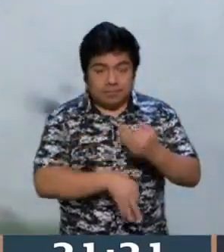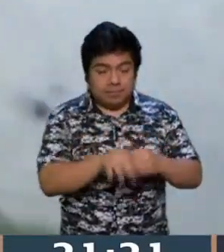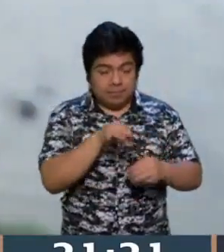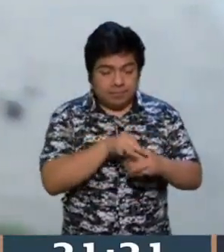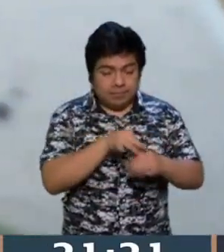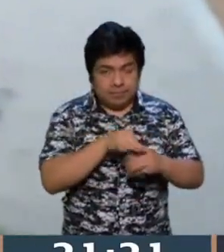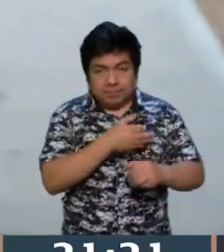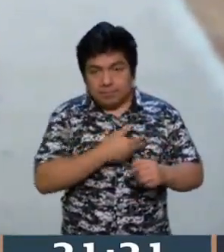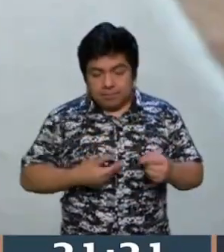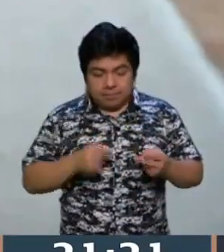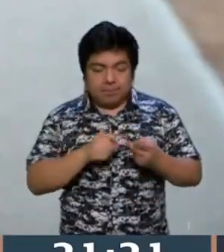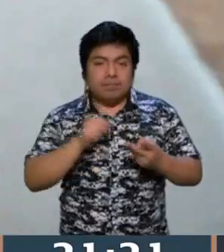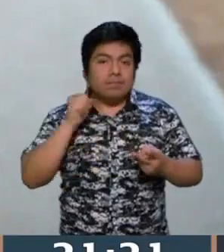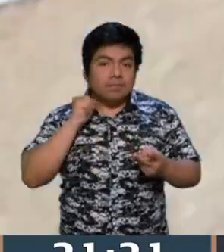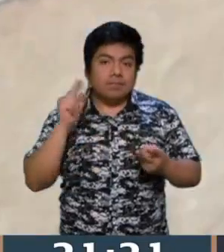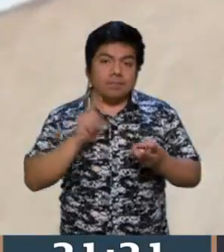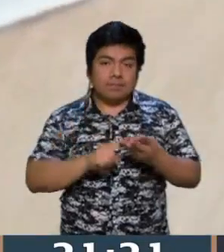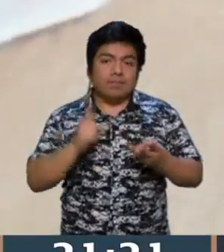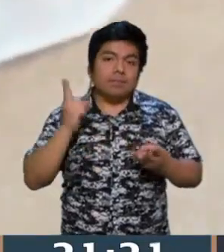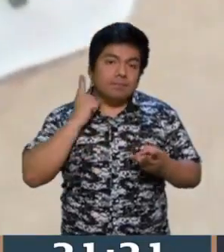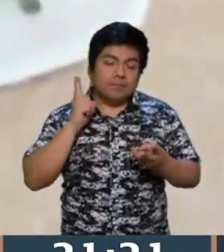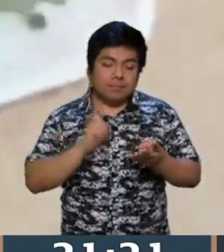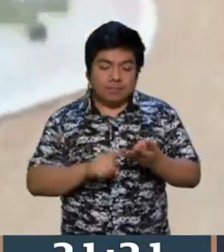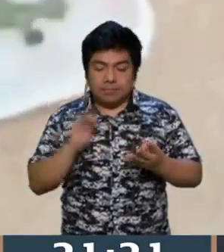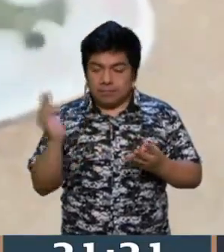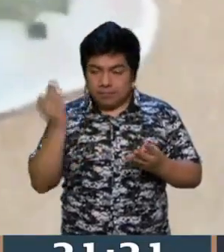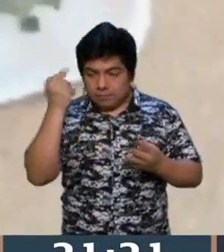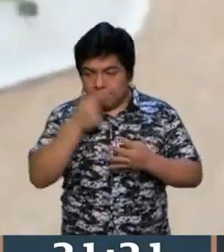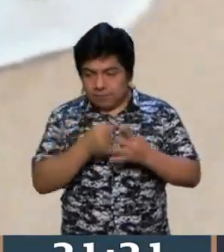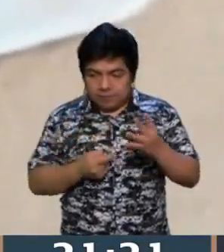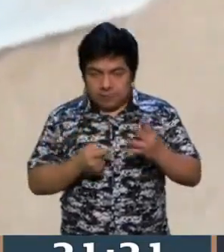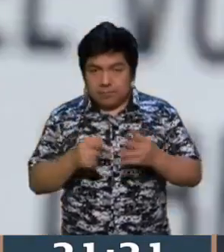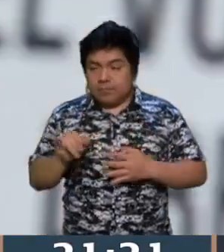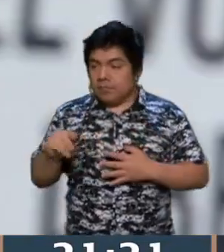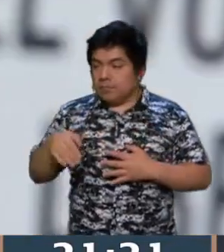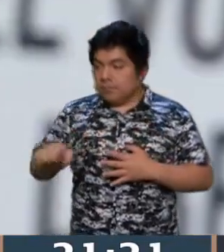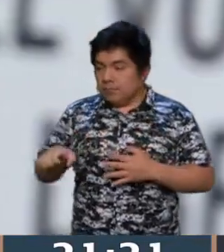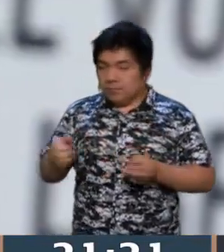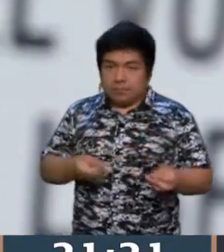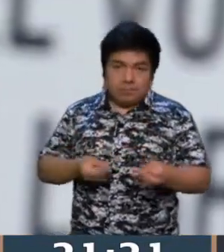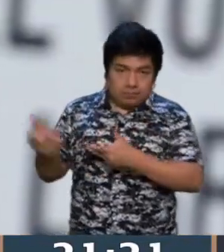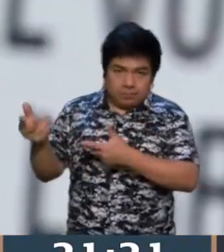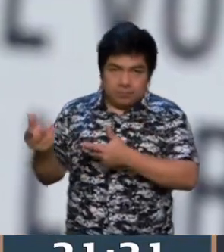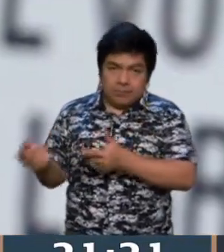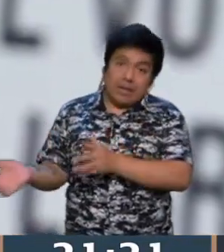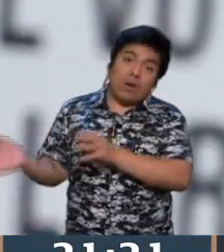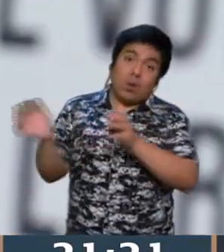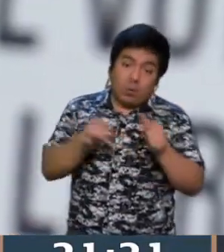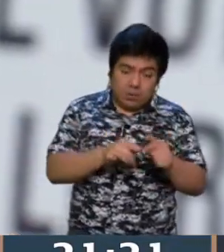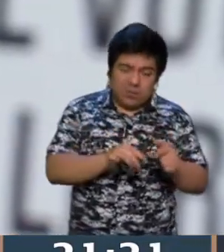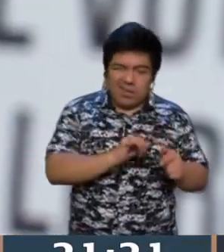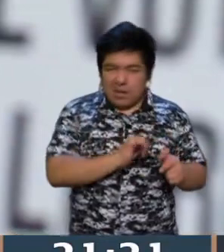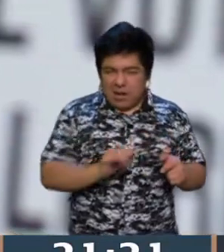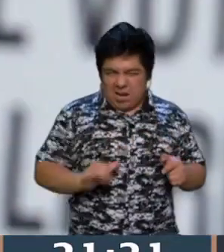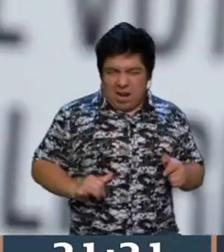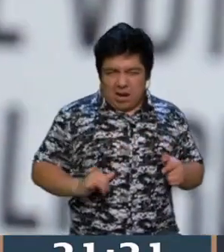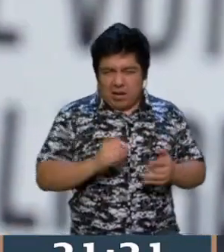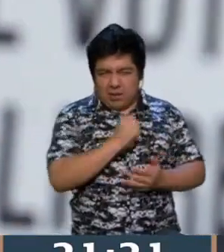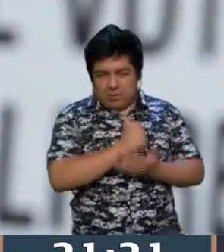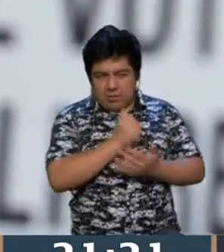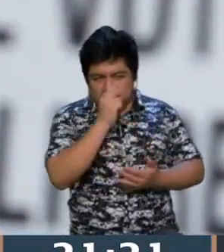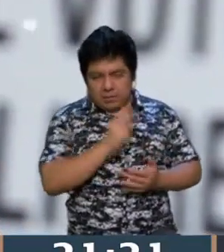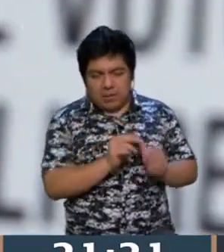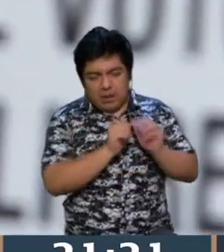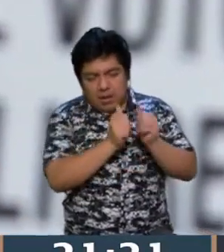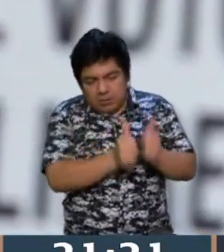con presidencia, senadores, diputados federales, se va al Instituto Nacional Electoral, y lo otro pues se queda en